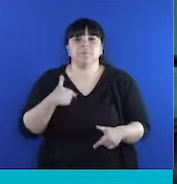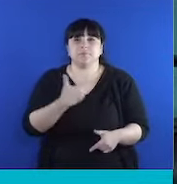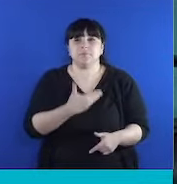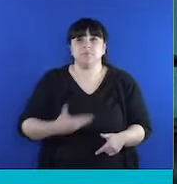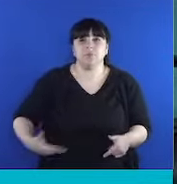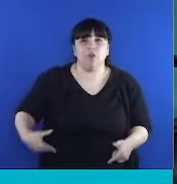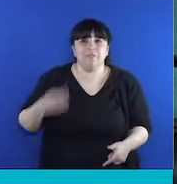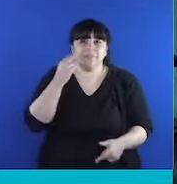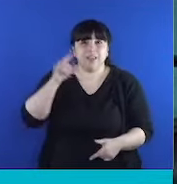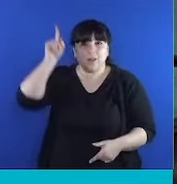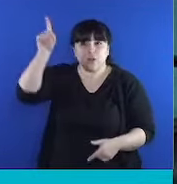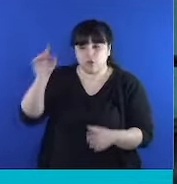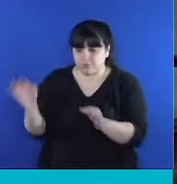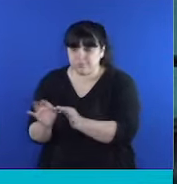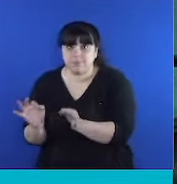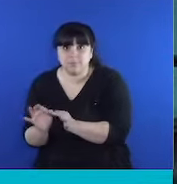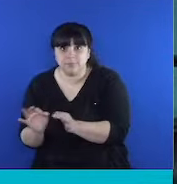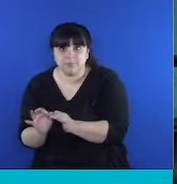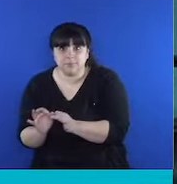británico